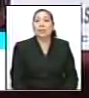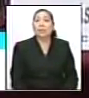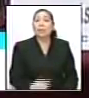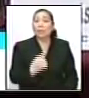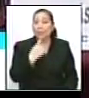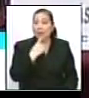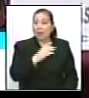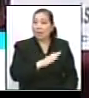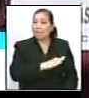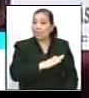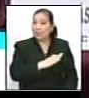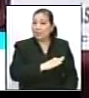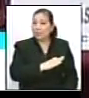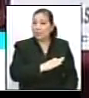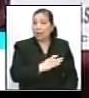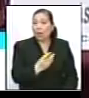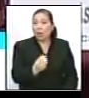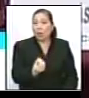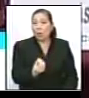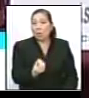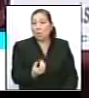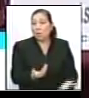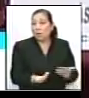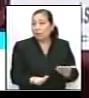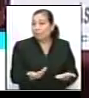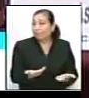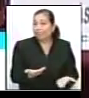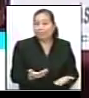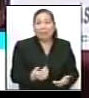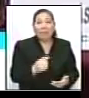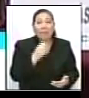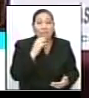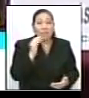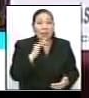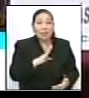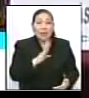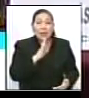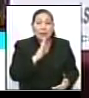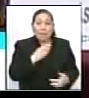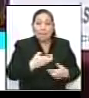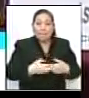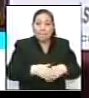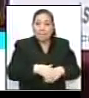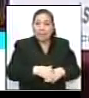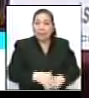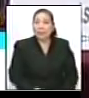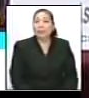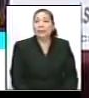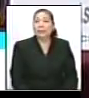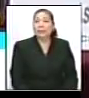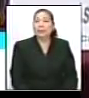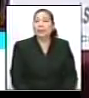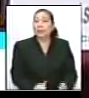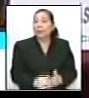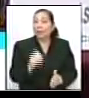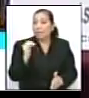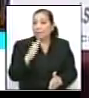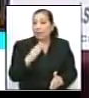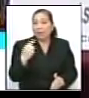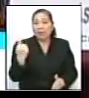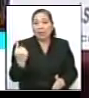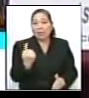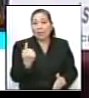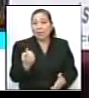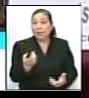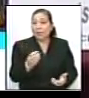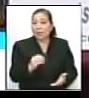la Fiscalía califica los hechos como delitos de falsa declaración en procedimiento administrativo y falsedad genérica